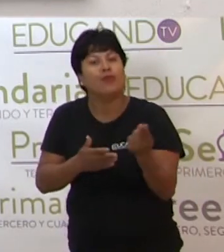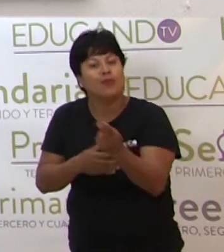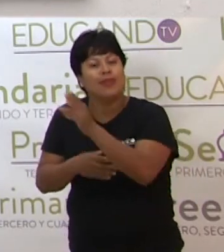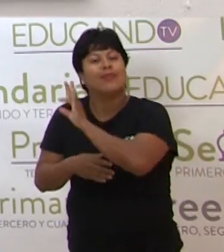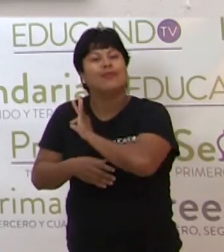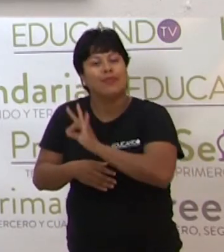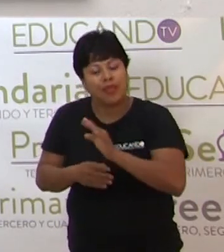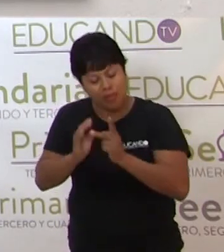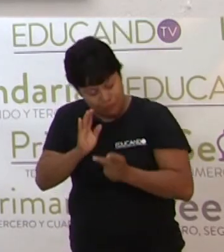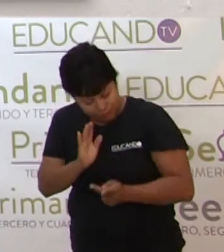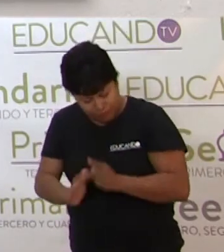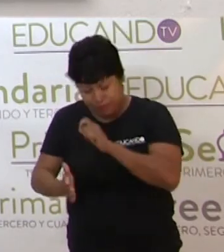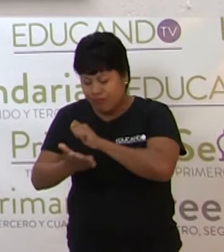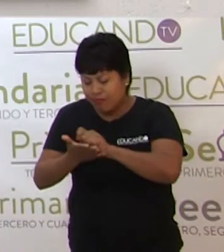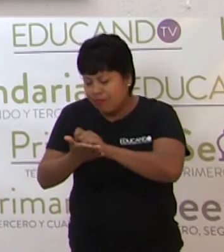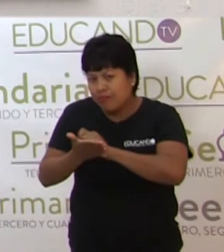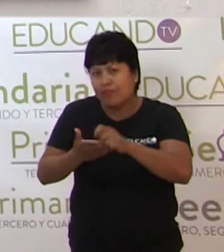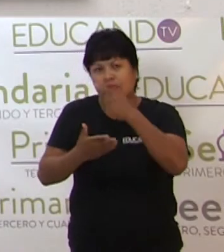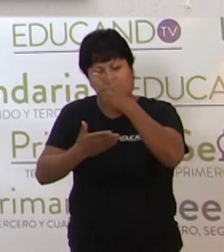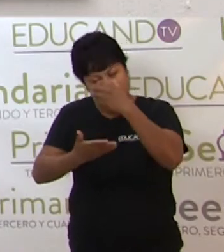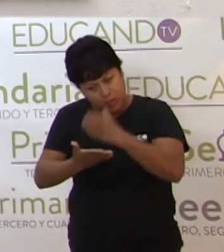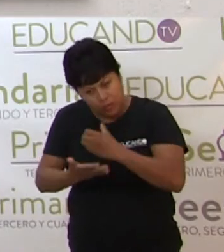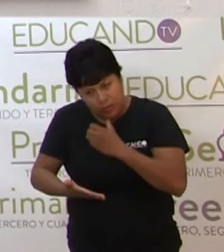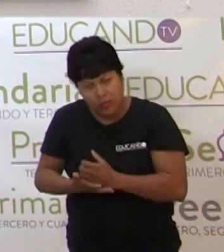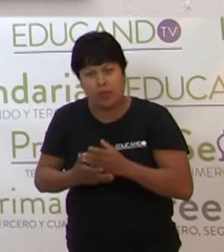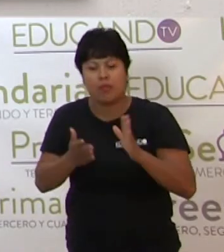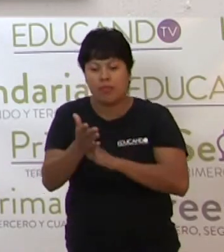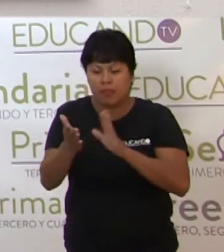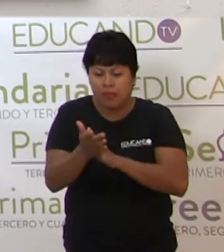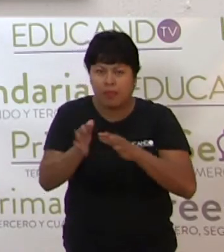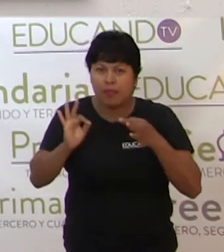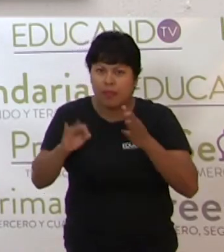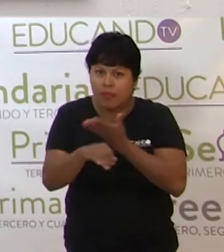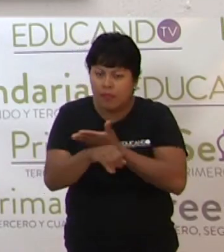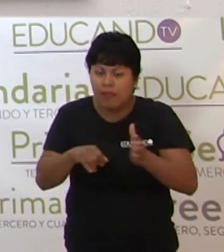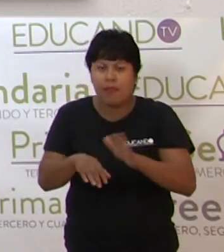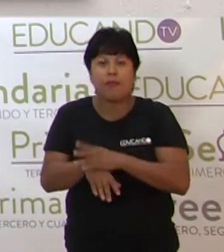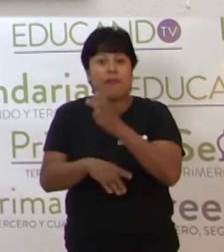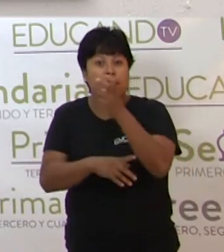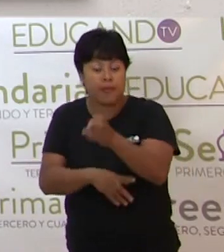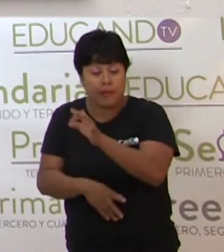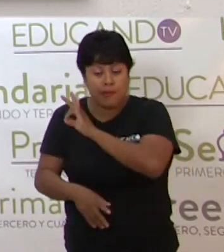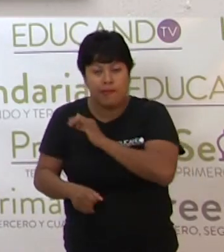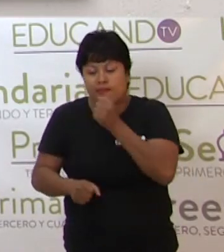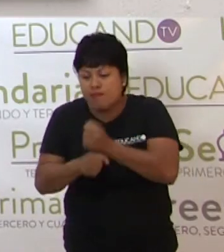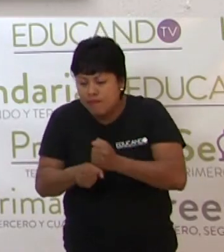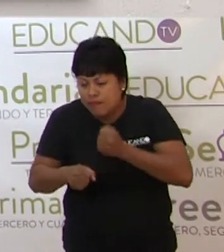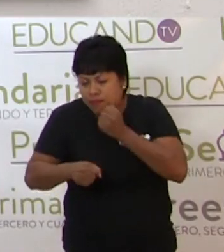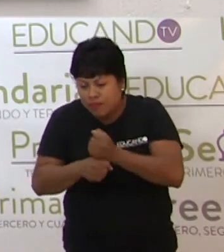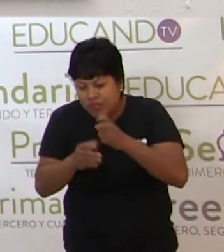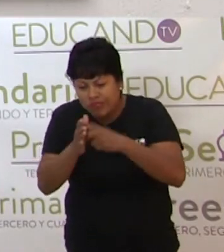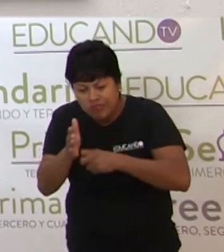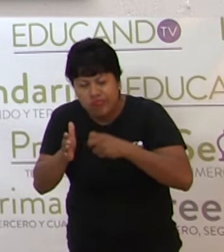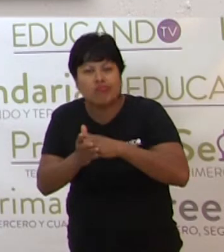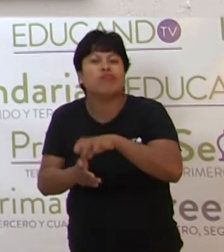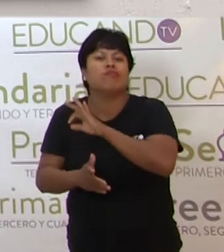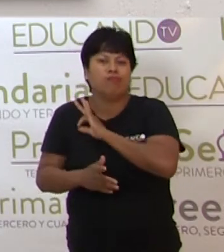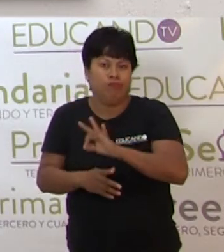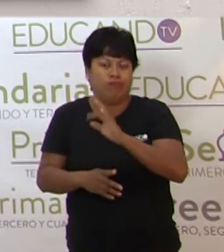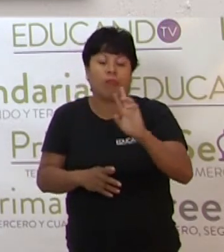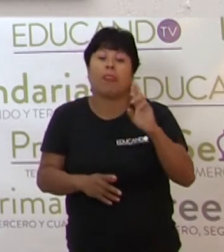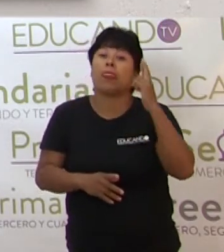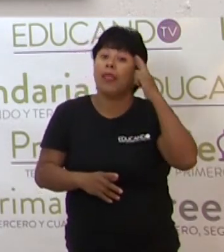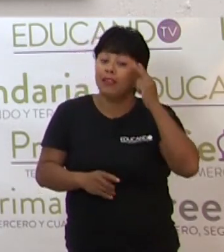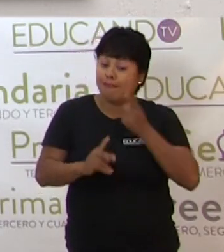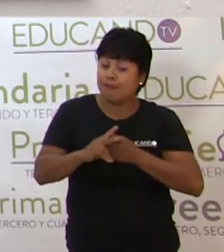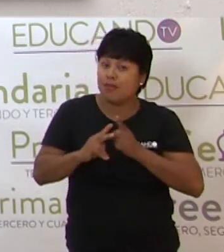puedan volver a hacer en su cuaderno, en hojas blancas, porque así van a practicar. Recordemos que